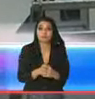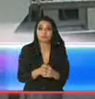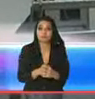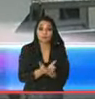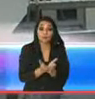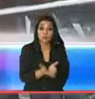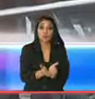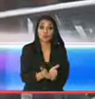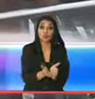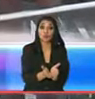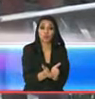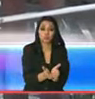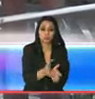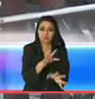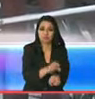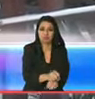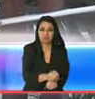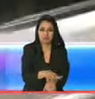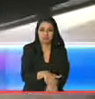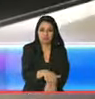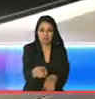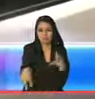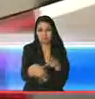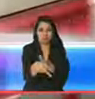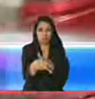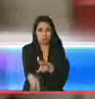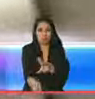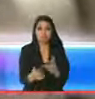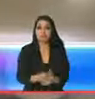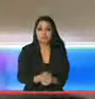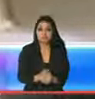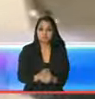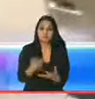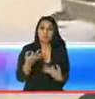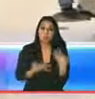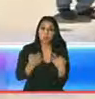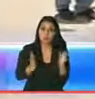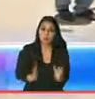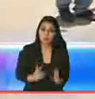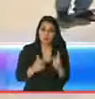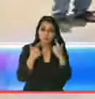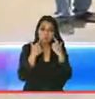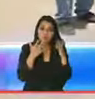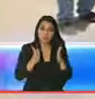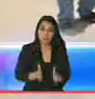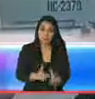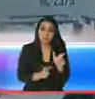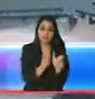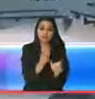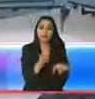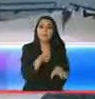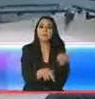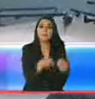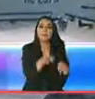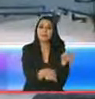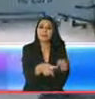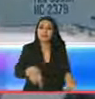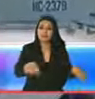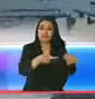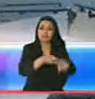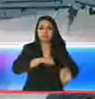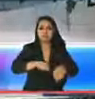embarcación Patricia luego del incidente. Hasta allí se trasladaron el juez, el fiscal y la tripulación involucrada. La diligencia duró poco